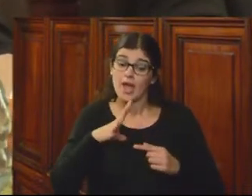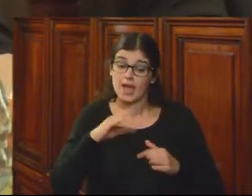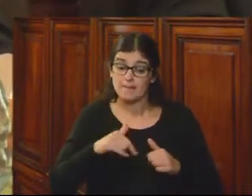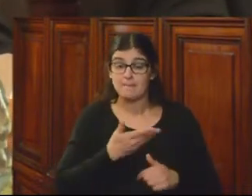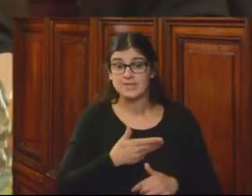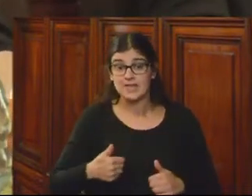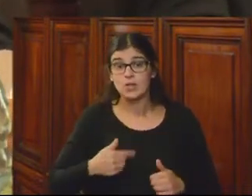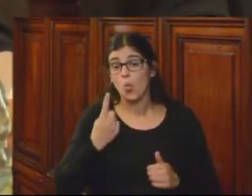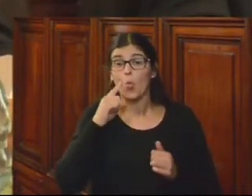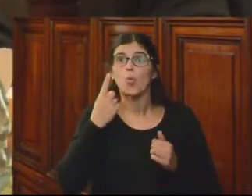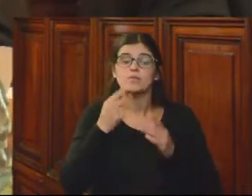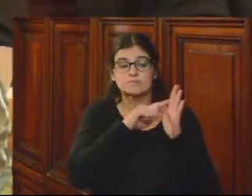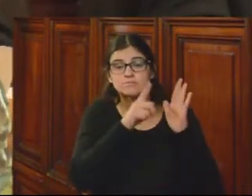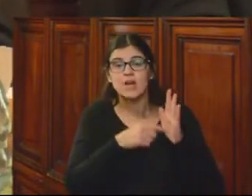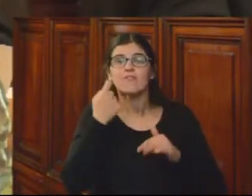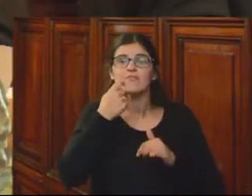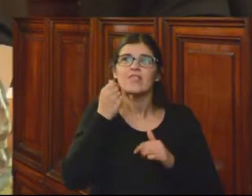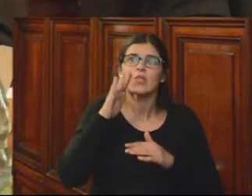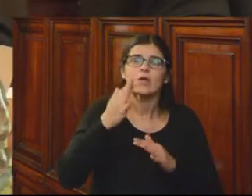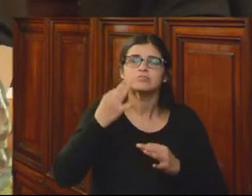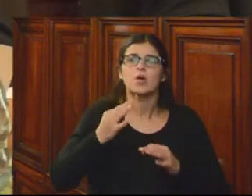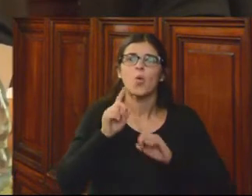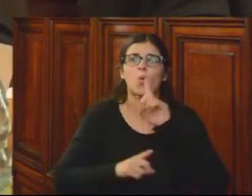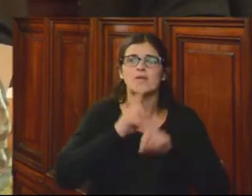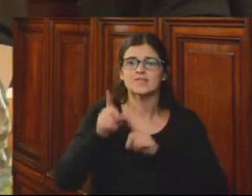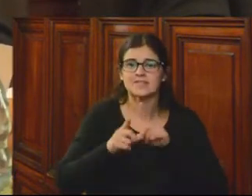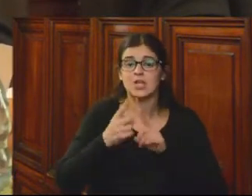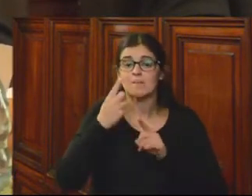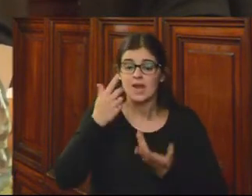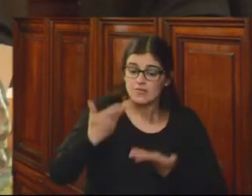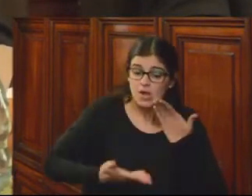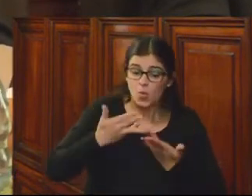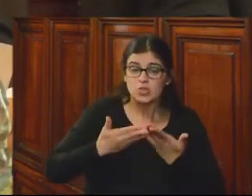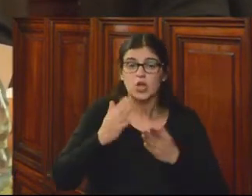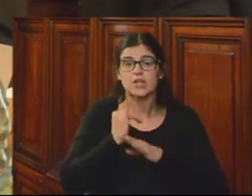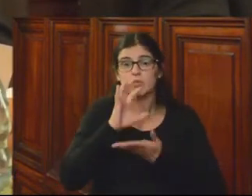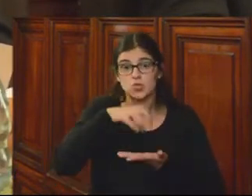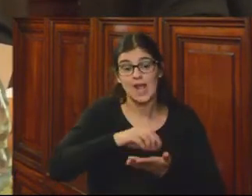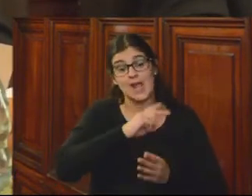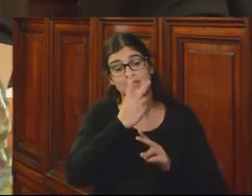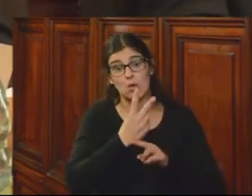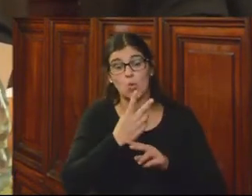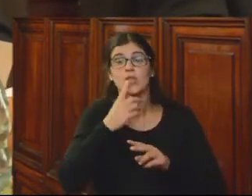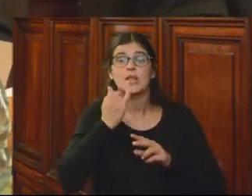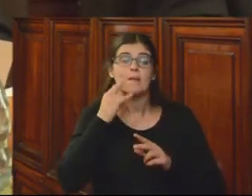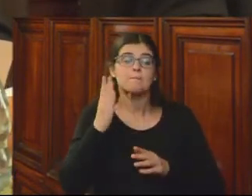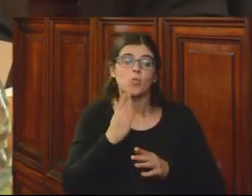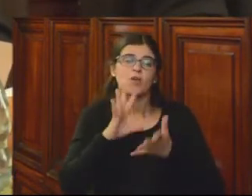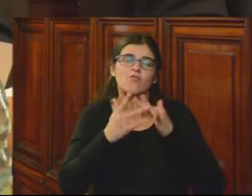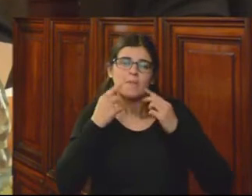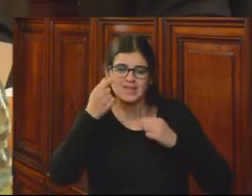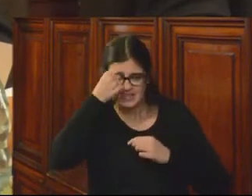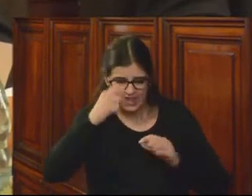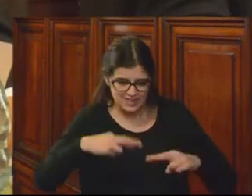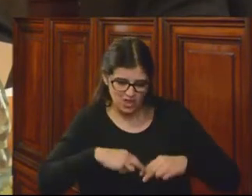presidente, uno de los puntos pendientes es la agenda de educación universitaria para la evaluación institucional. El segundo, la política de productividad científica, teniendo